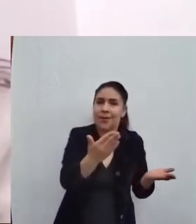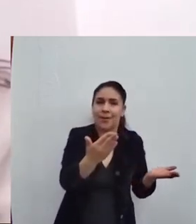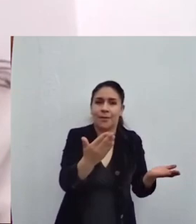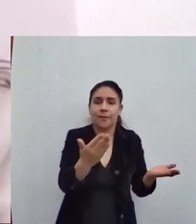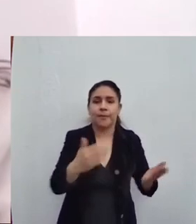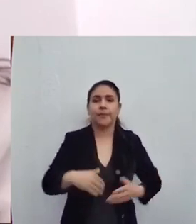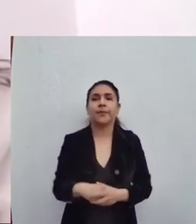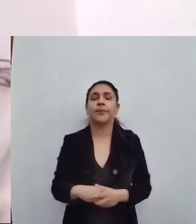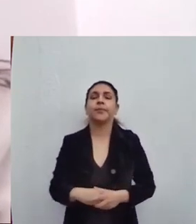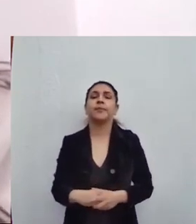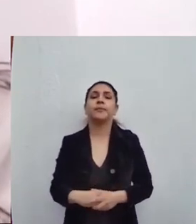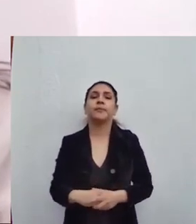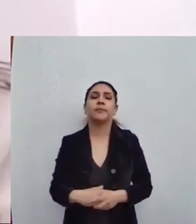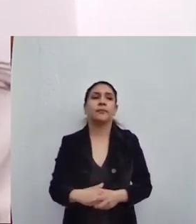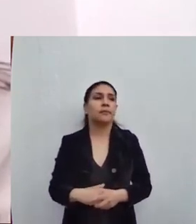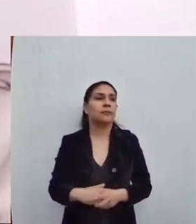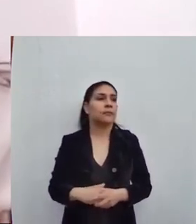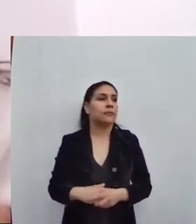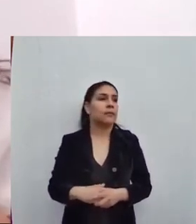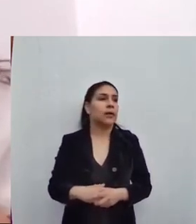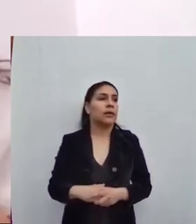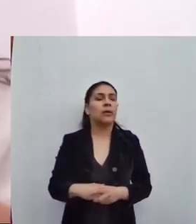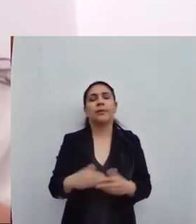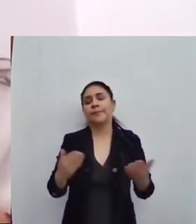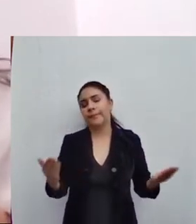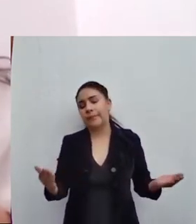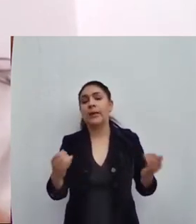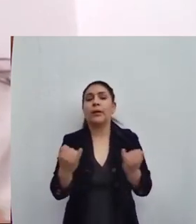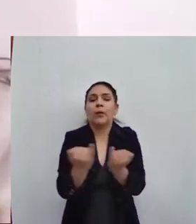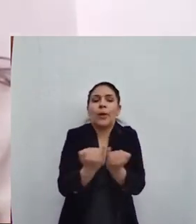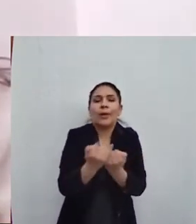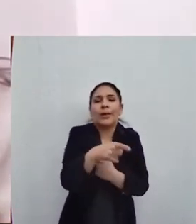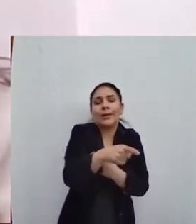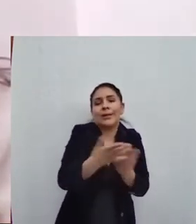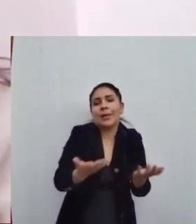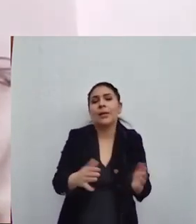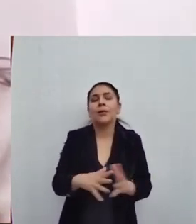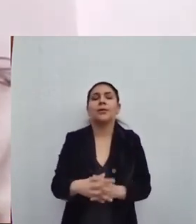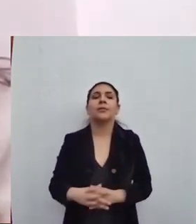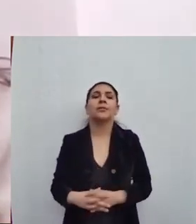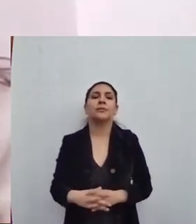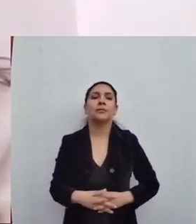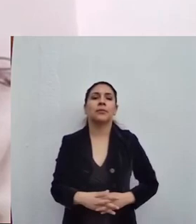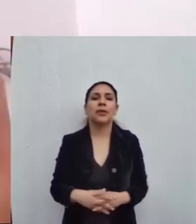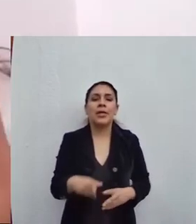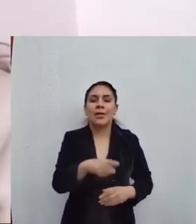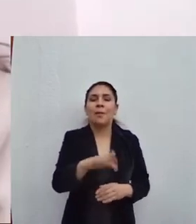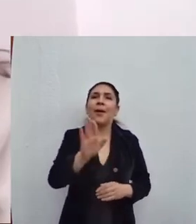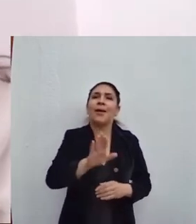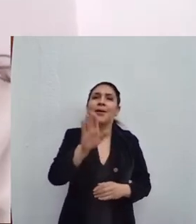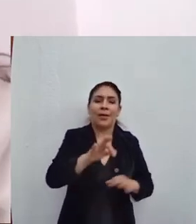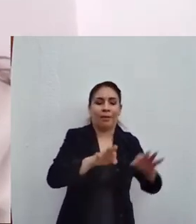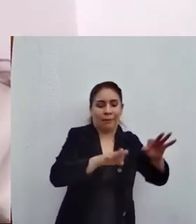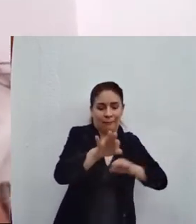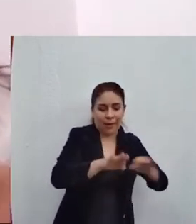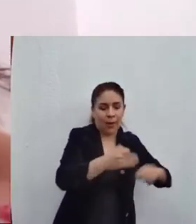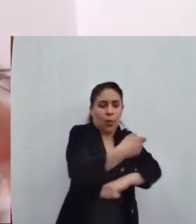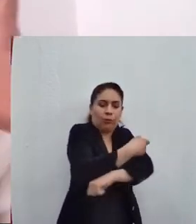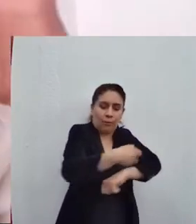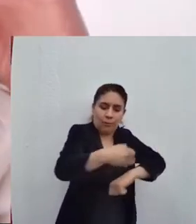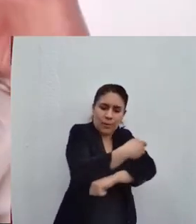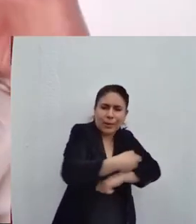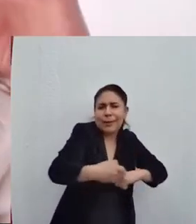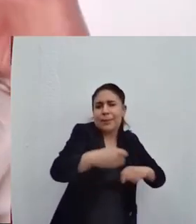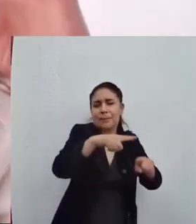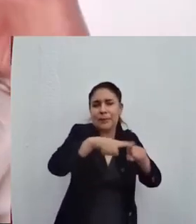en cuestiones de desarrollar una competencia tanto laboral, familiar, y creo